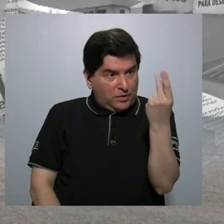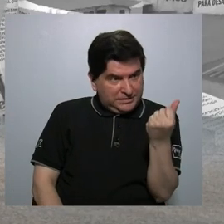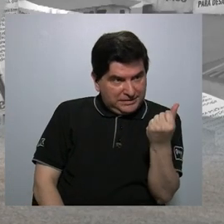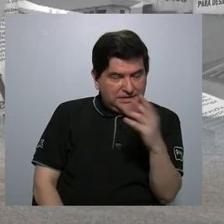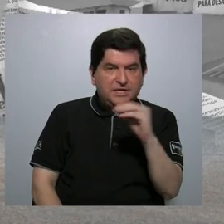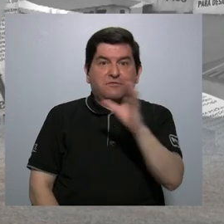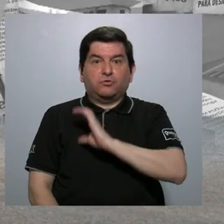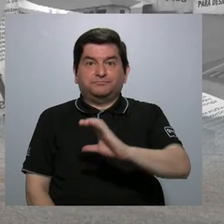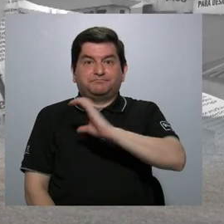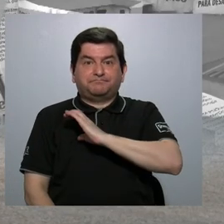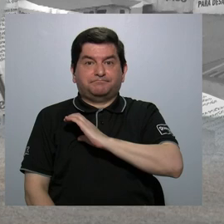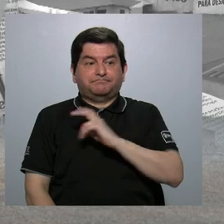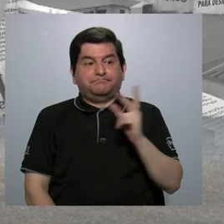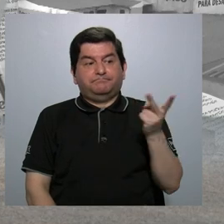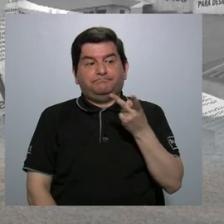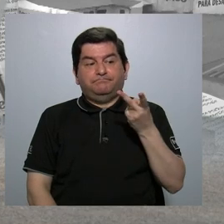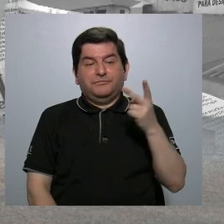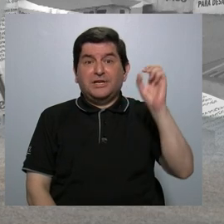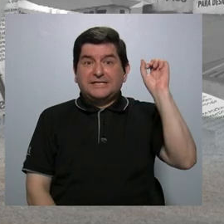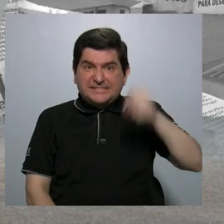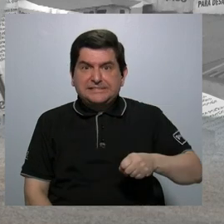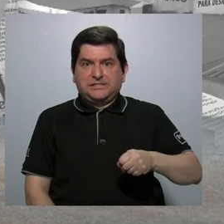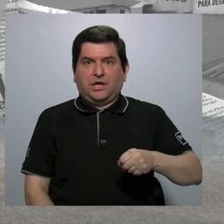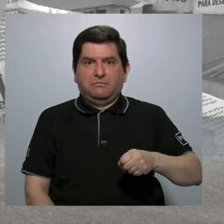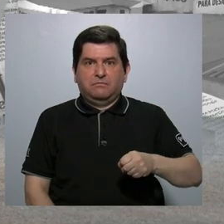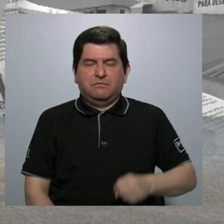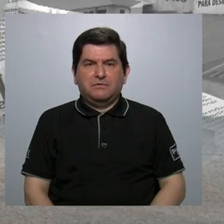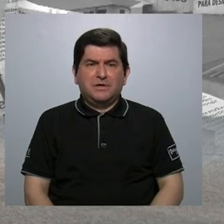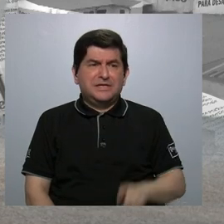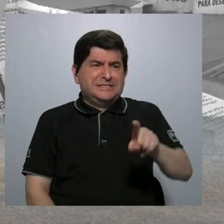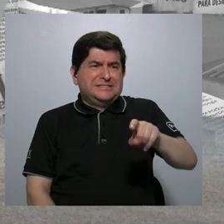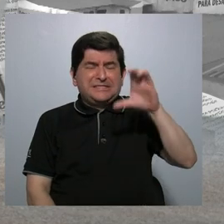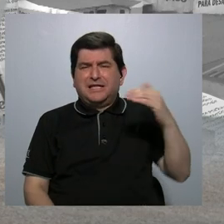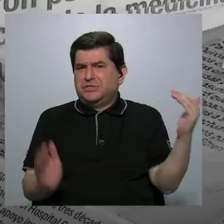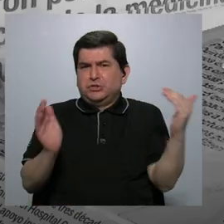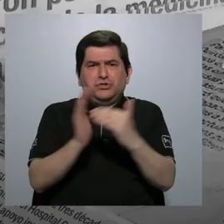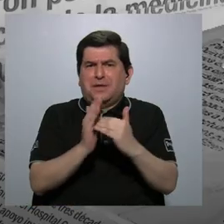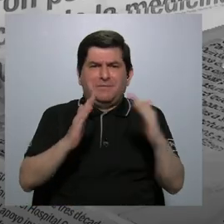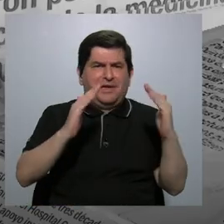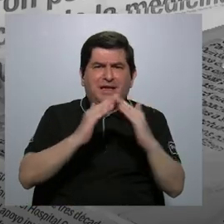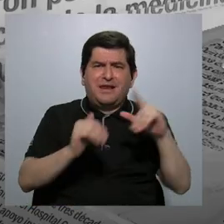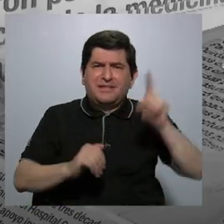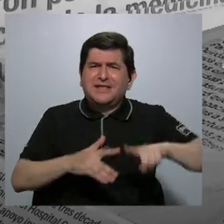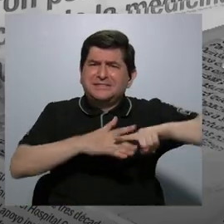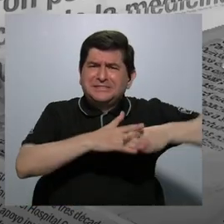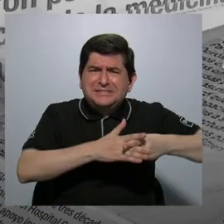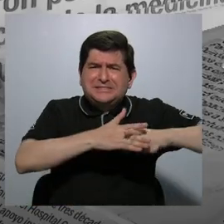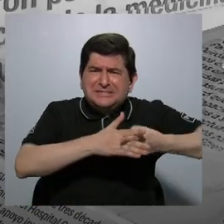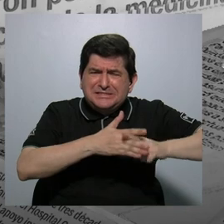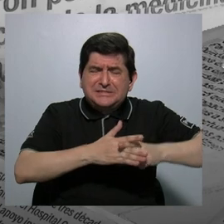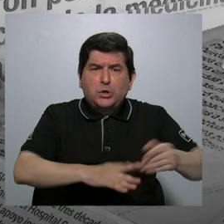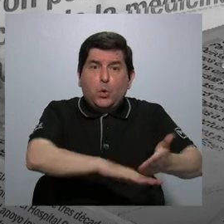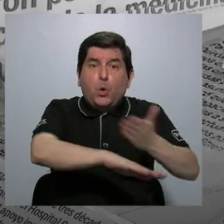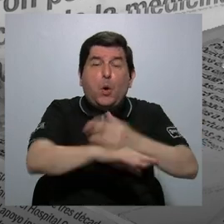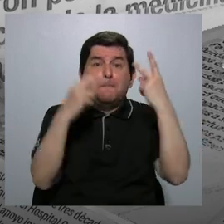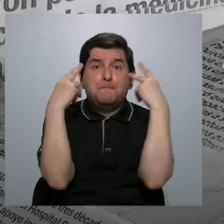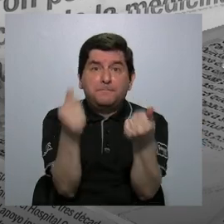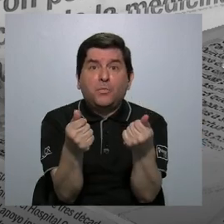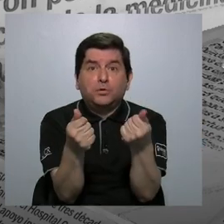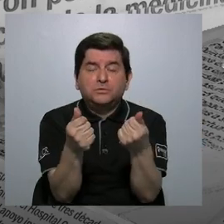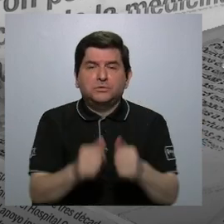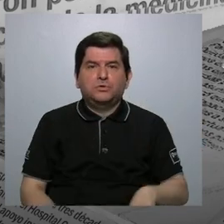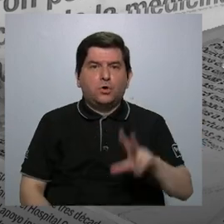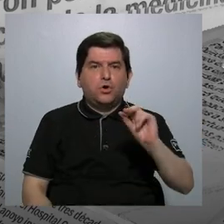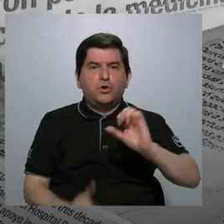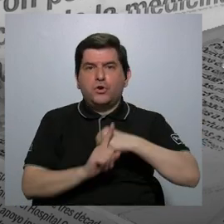el cualitativo, sí hablamos de cientos de miles de unidades que requieren de reparaciones y mejoras urgentes para